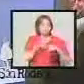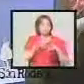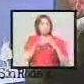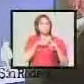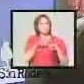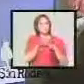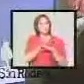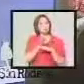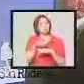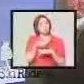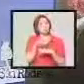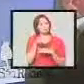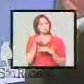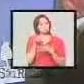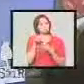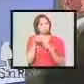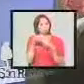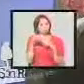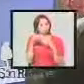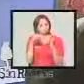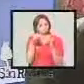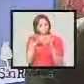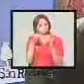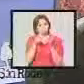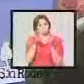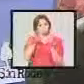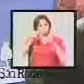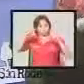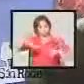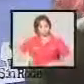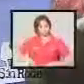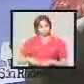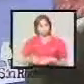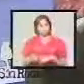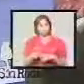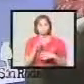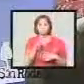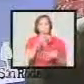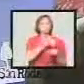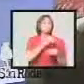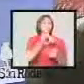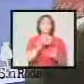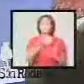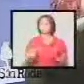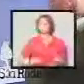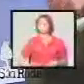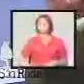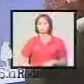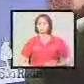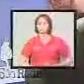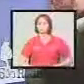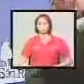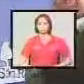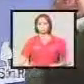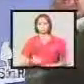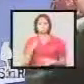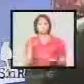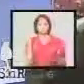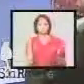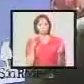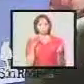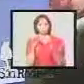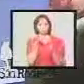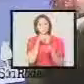tiene ese rubro para ayudar a esas personas. ¿Quiénes entran en ese rubro? Así es, la ley. Para aclararlo, para bajarlo un poquito ahí.